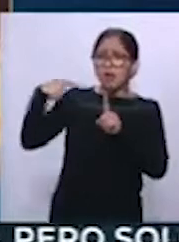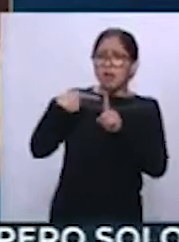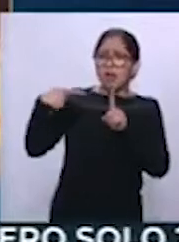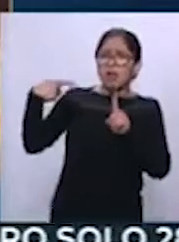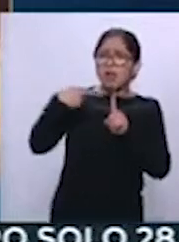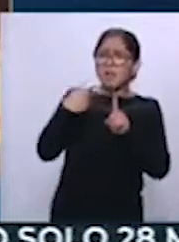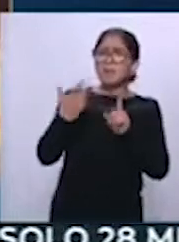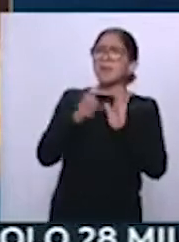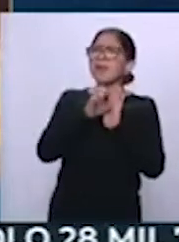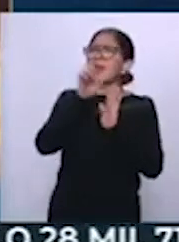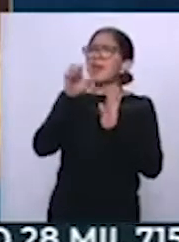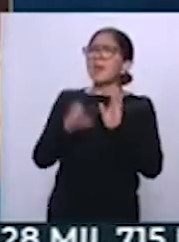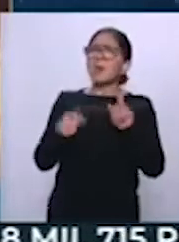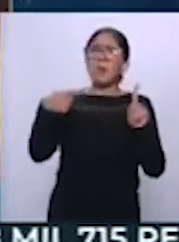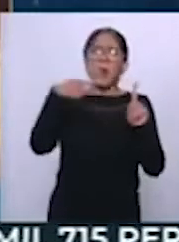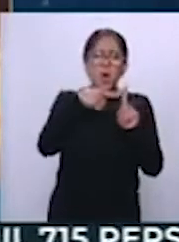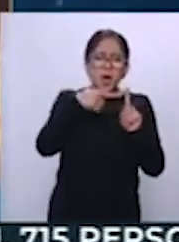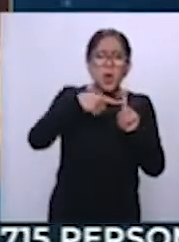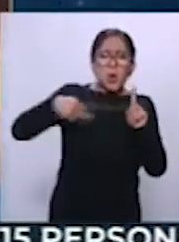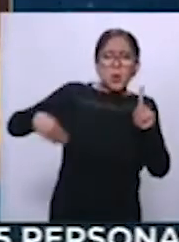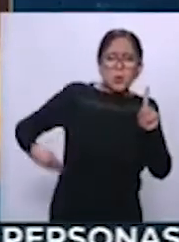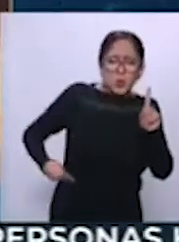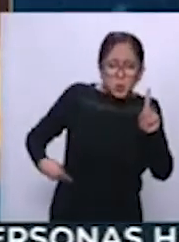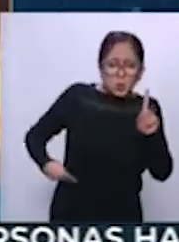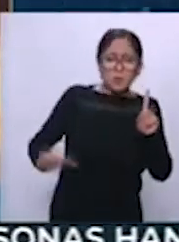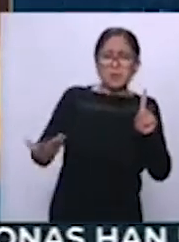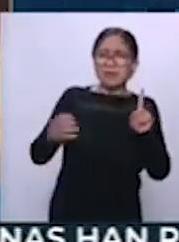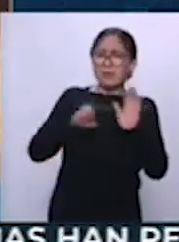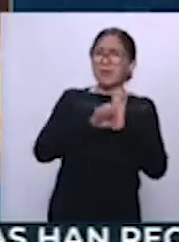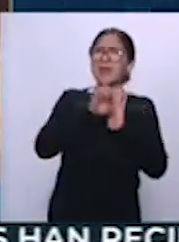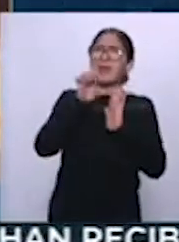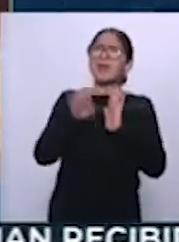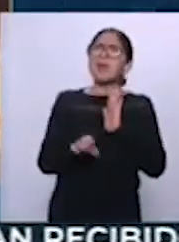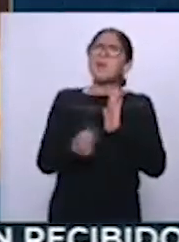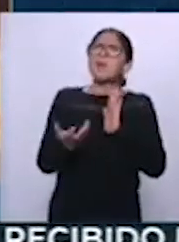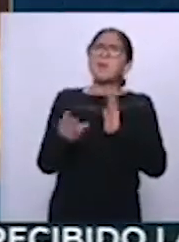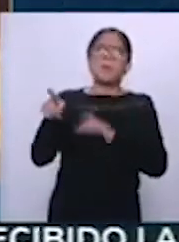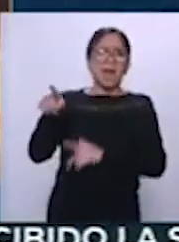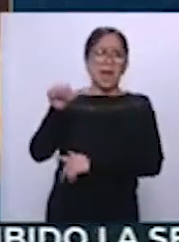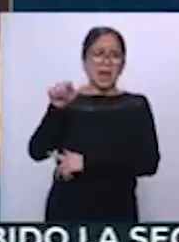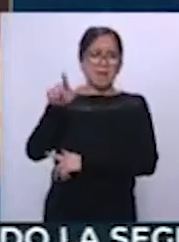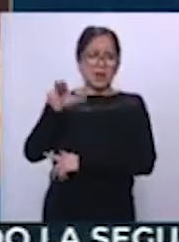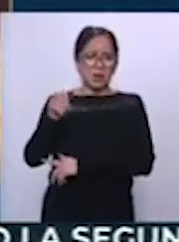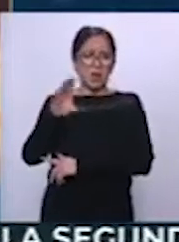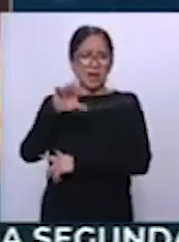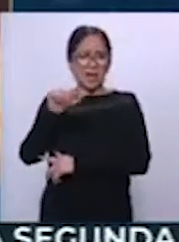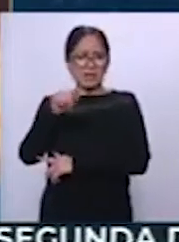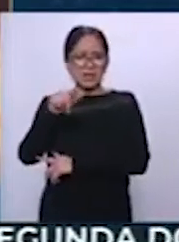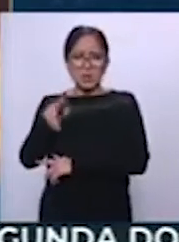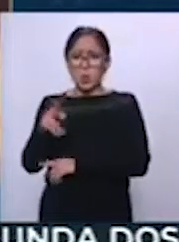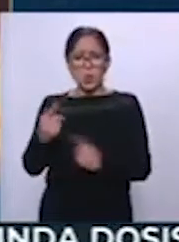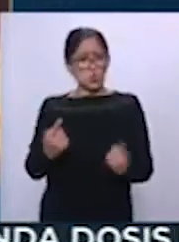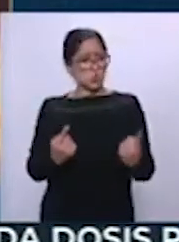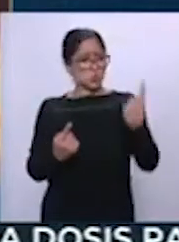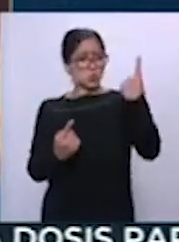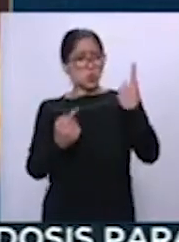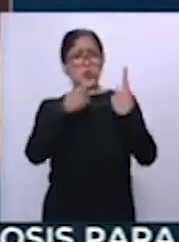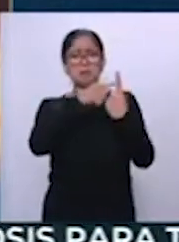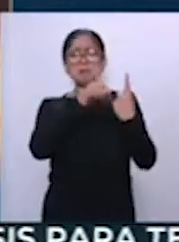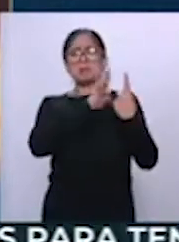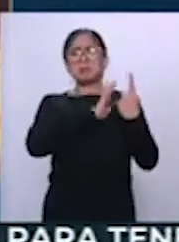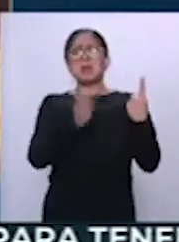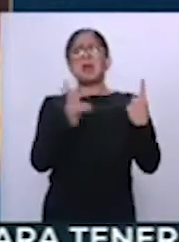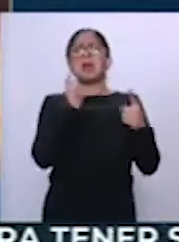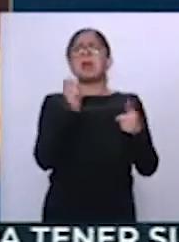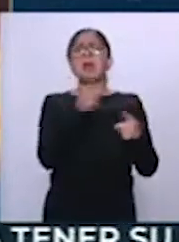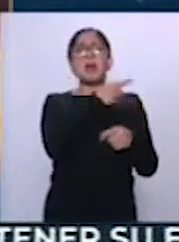estos señalamientos, Alfredo Castillo, el problema con Alfredo Castillo no es solo un tema de sus cuentas